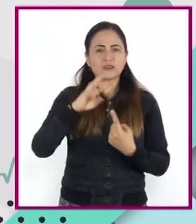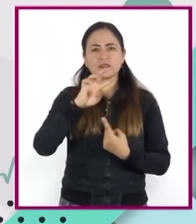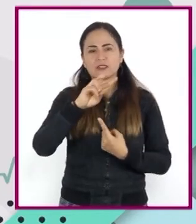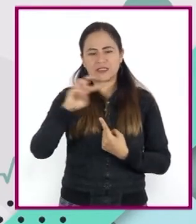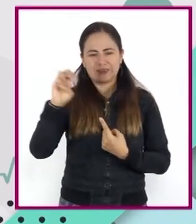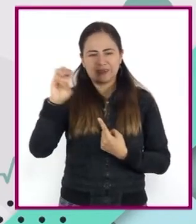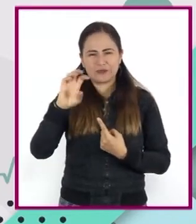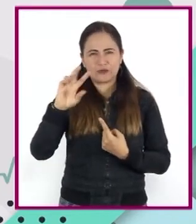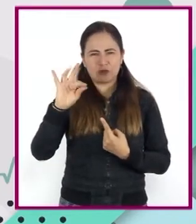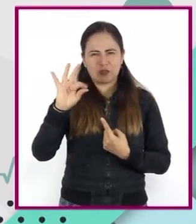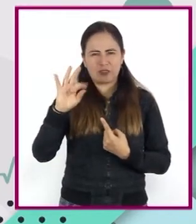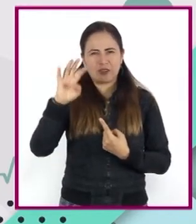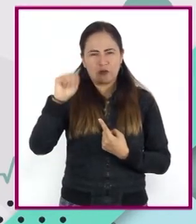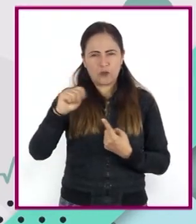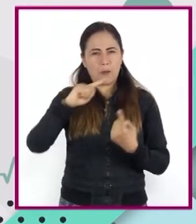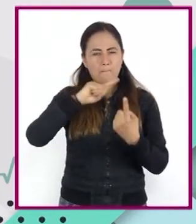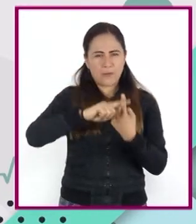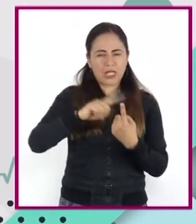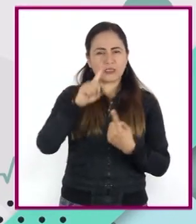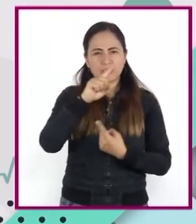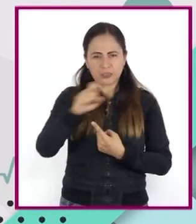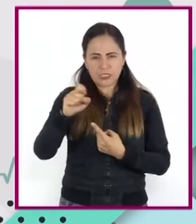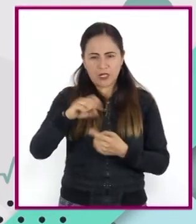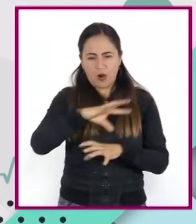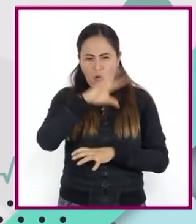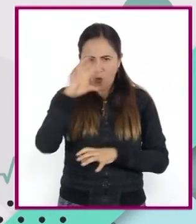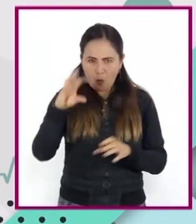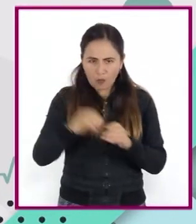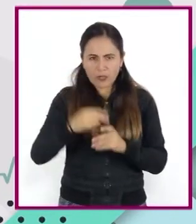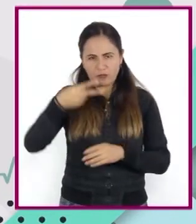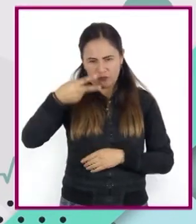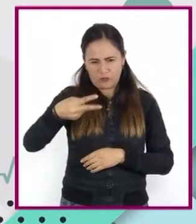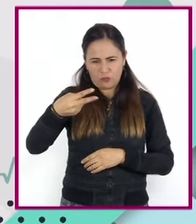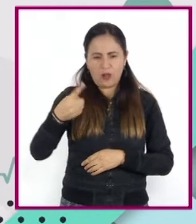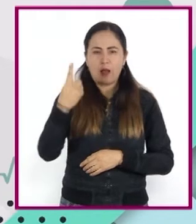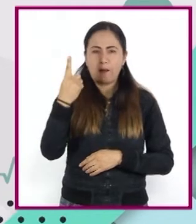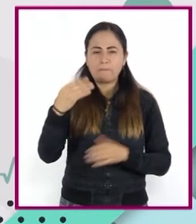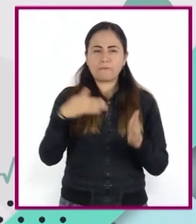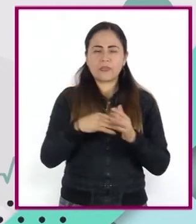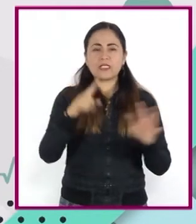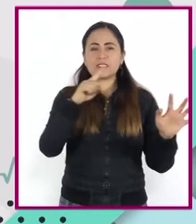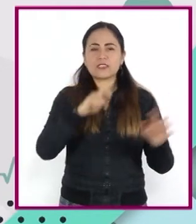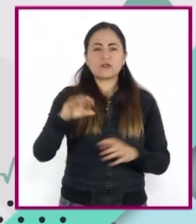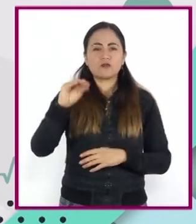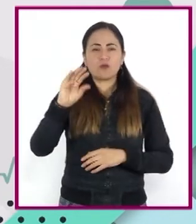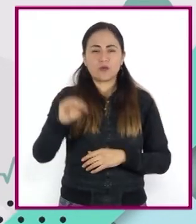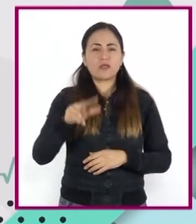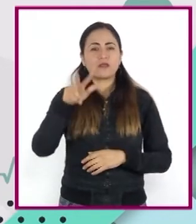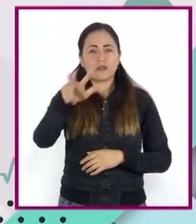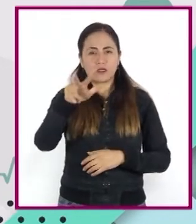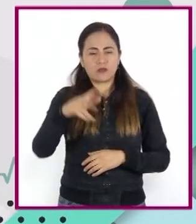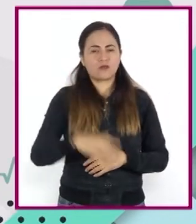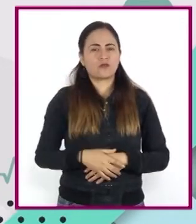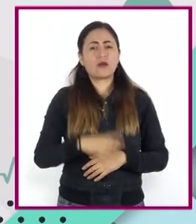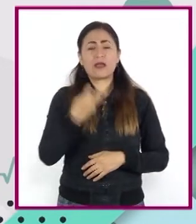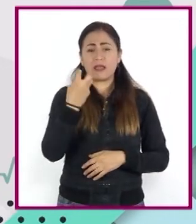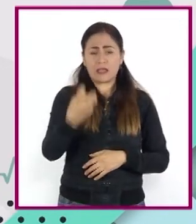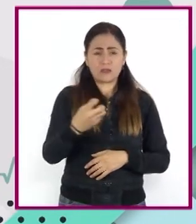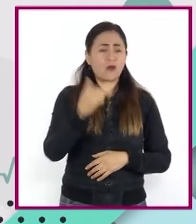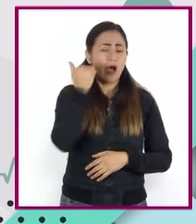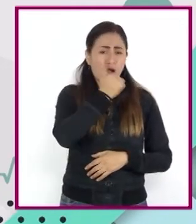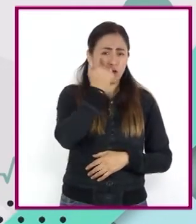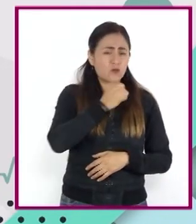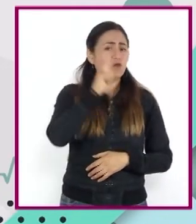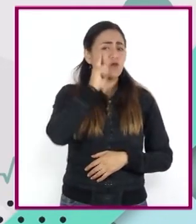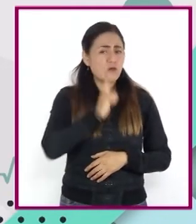más 100 igual a 1198. Este valor debe de coincidir con el total de alumnas y